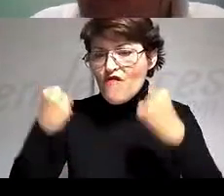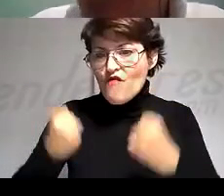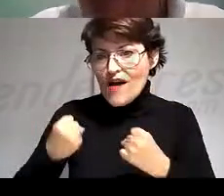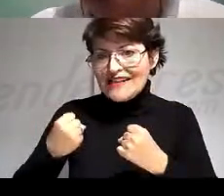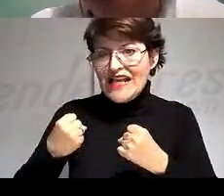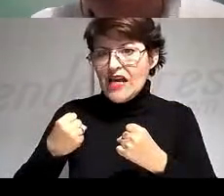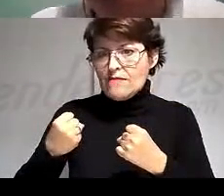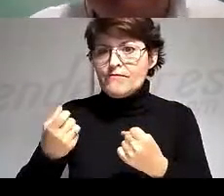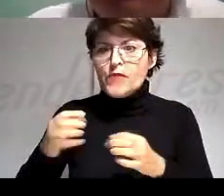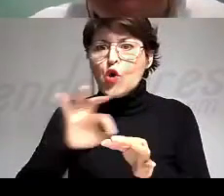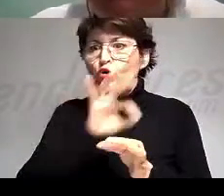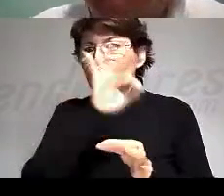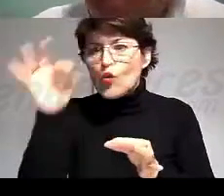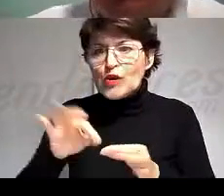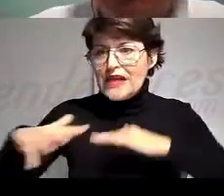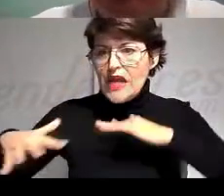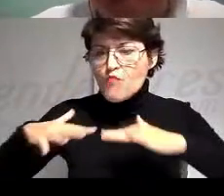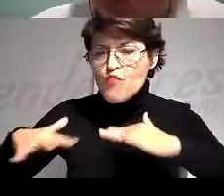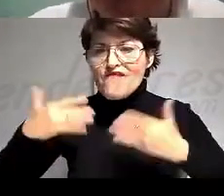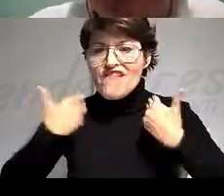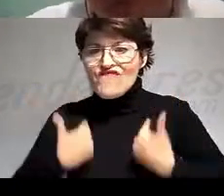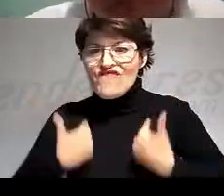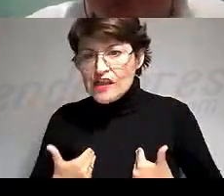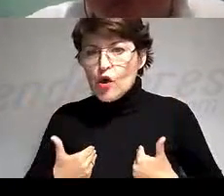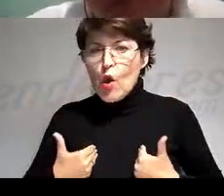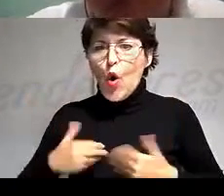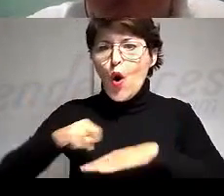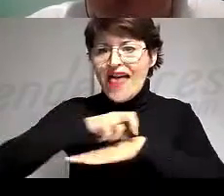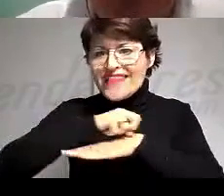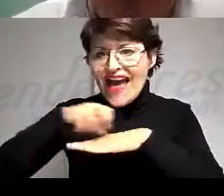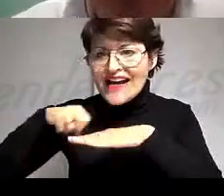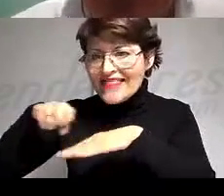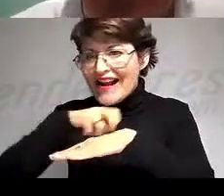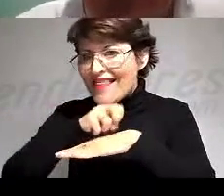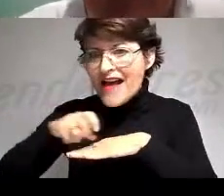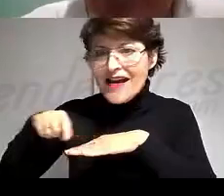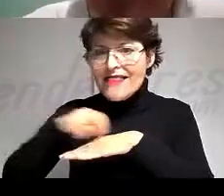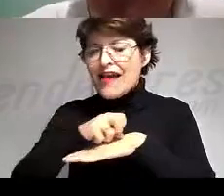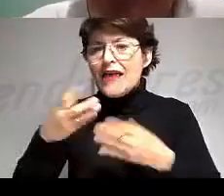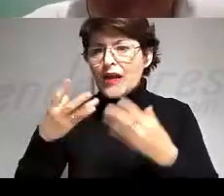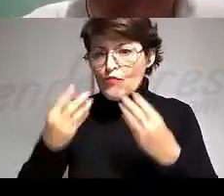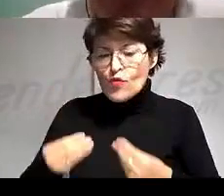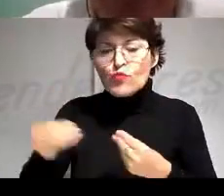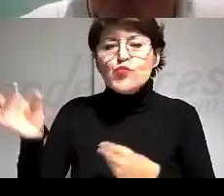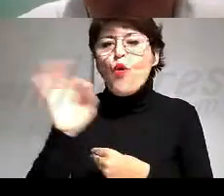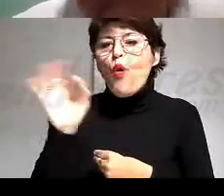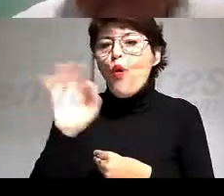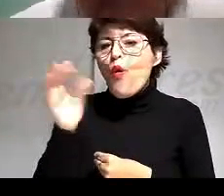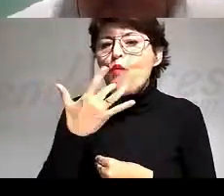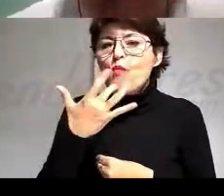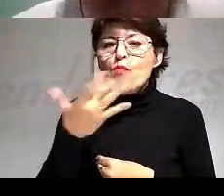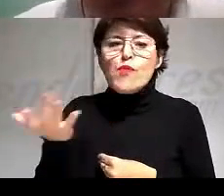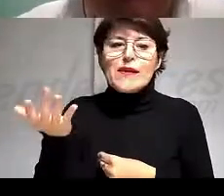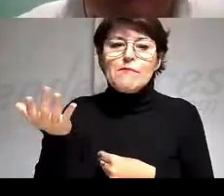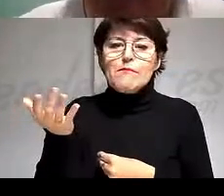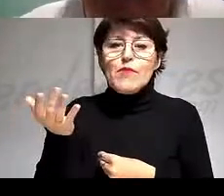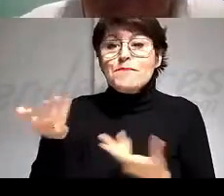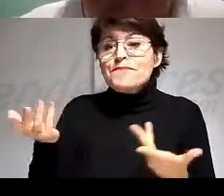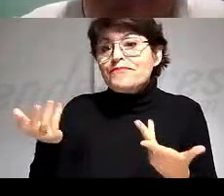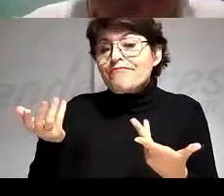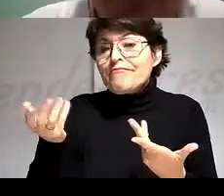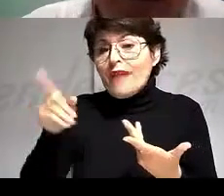el día, yendo de un sitio para otro, o por ejemplo, la faena no